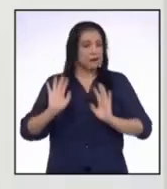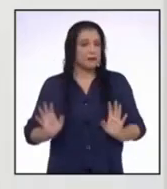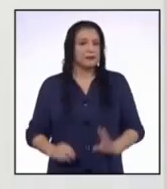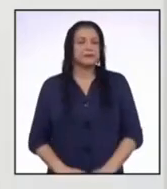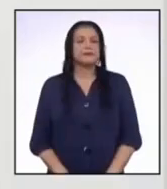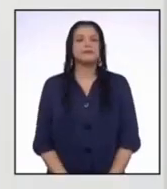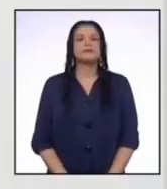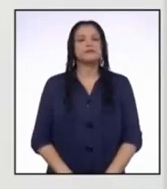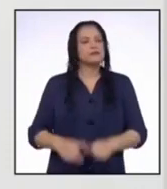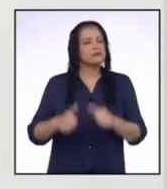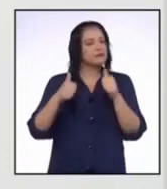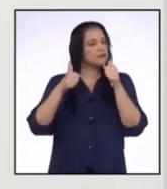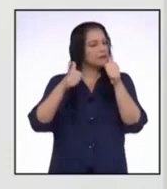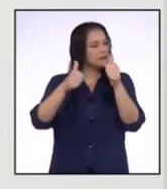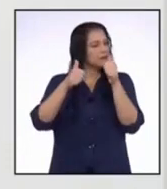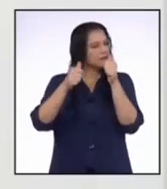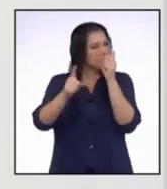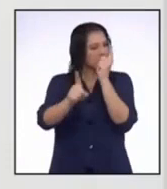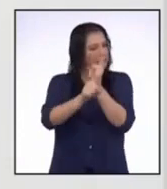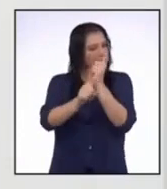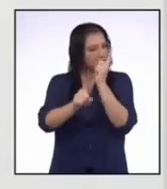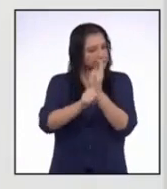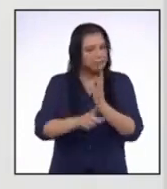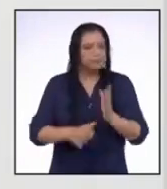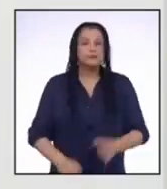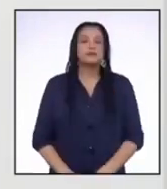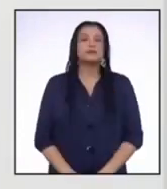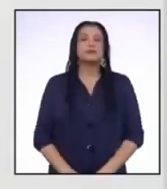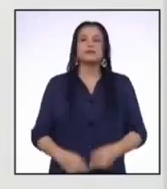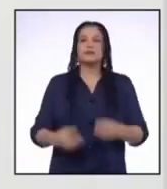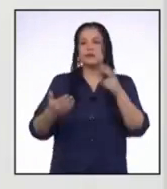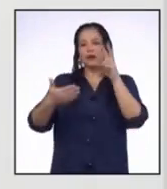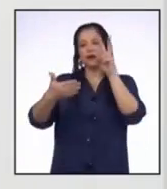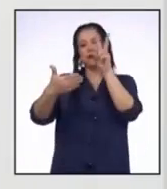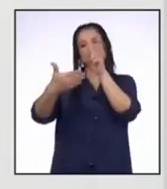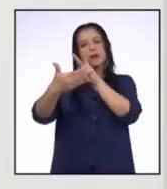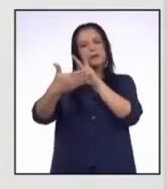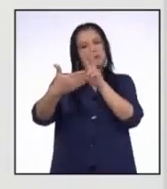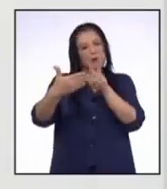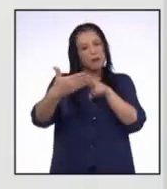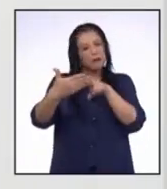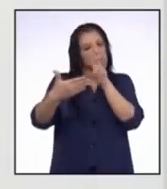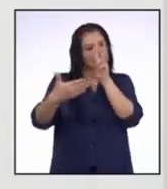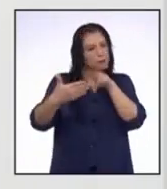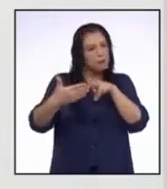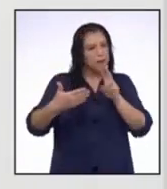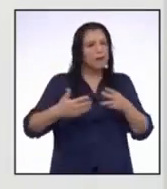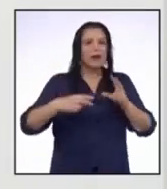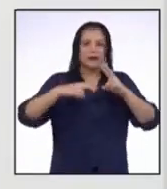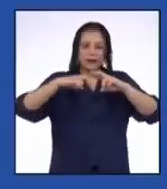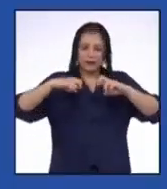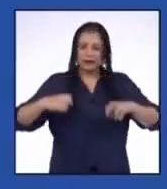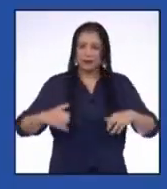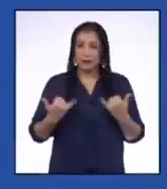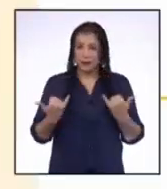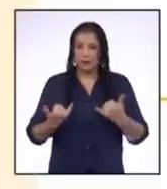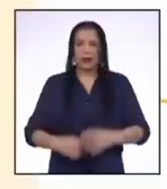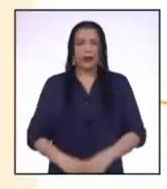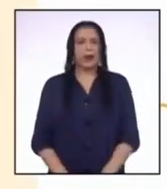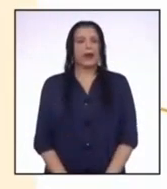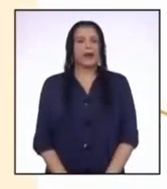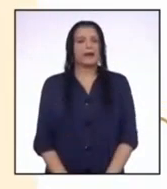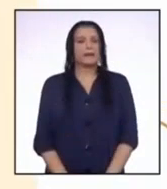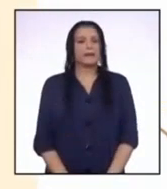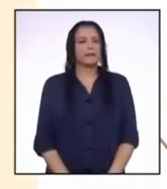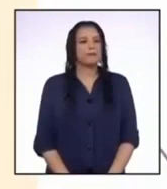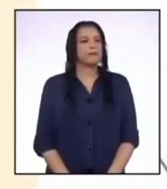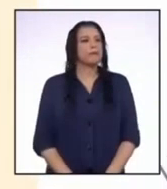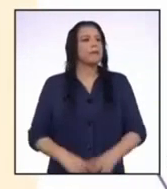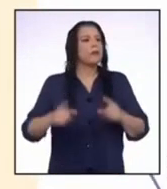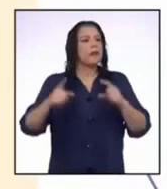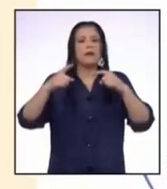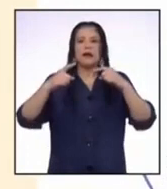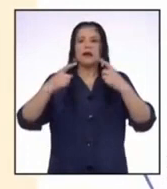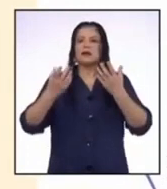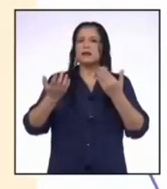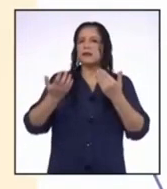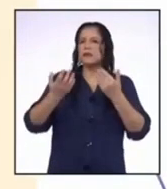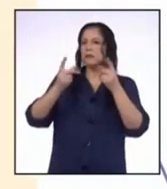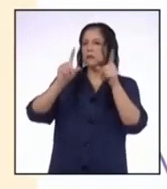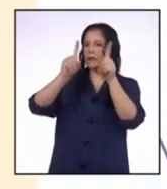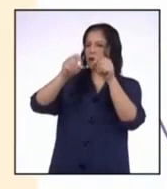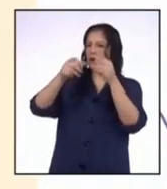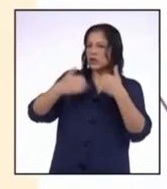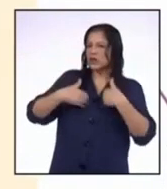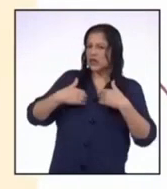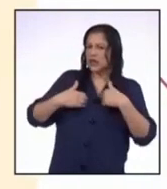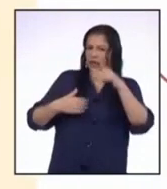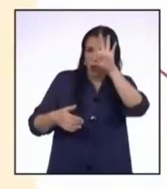texto. Exactamente. Observemos el texto que analizaremos hoy. ¿Cuenta con imágenes